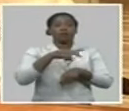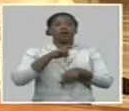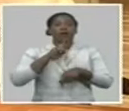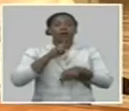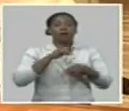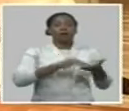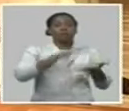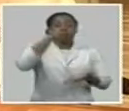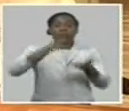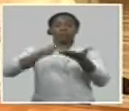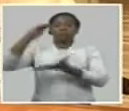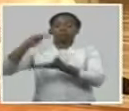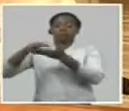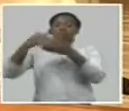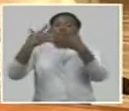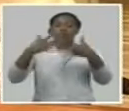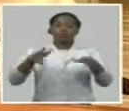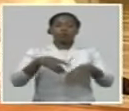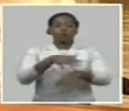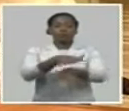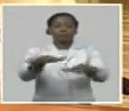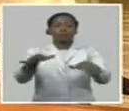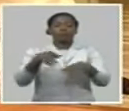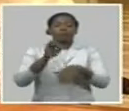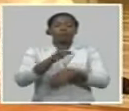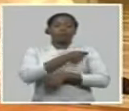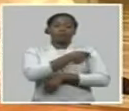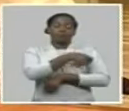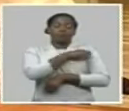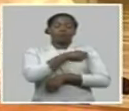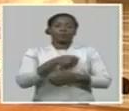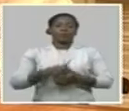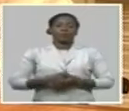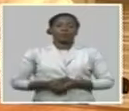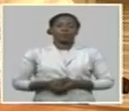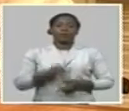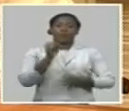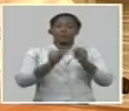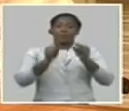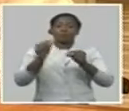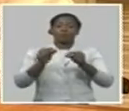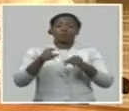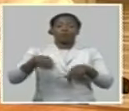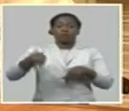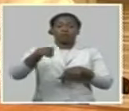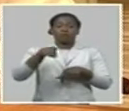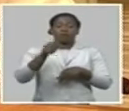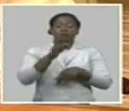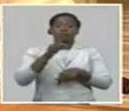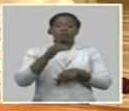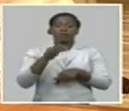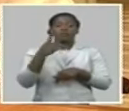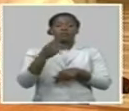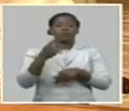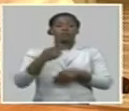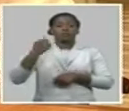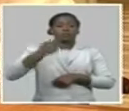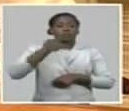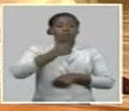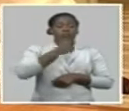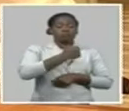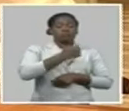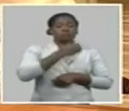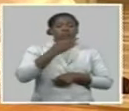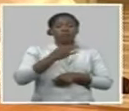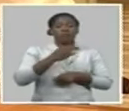idea hay muchas personas que eventualmente hay que servirle agua en pipa a partir de que ponemos el agua para un lugar y no nos llega por